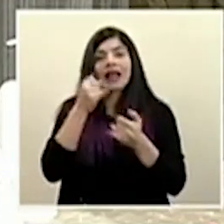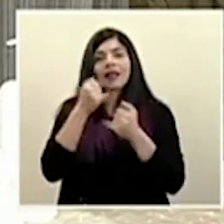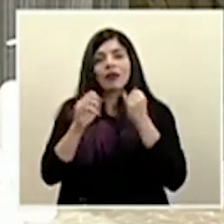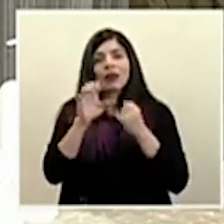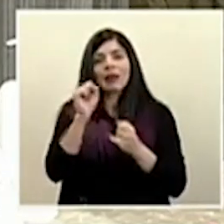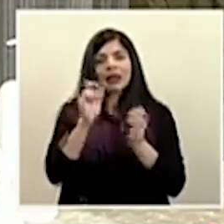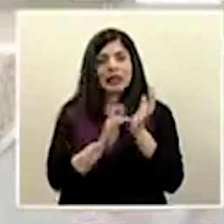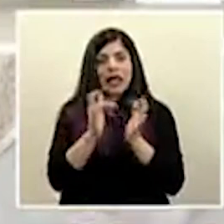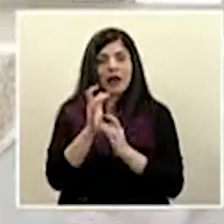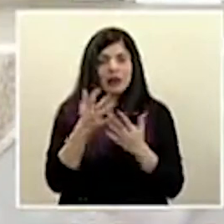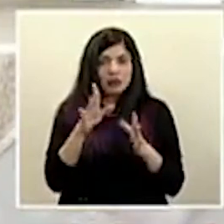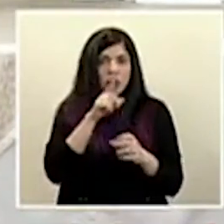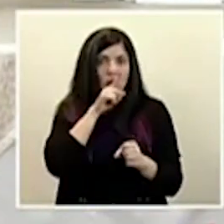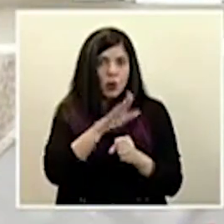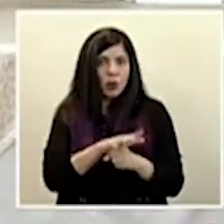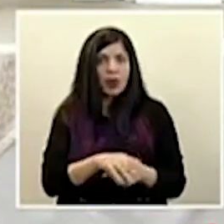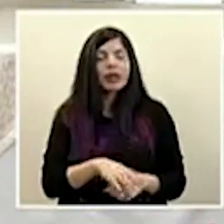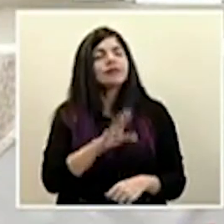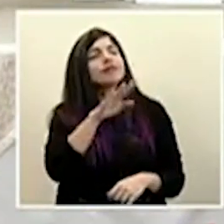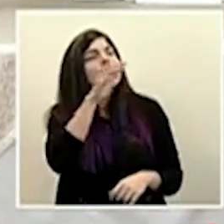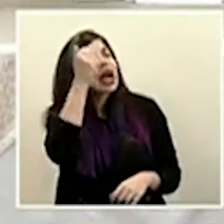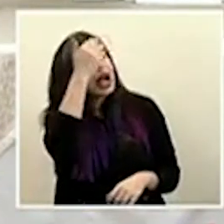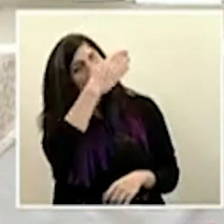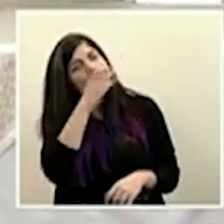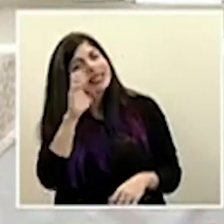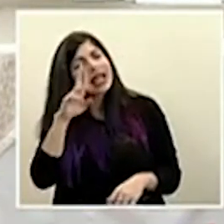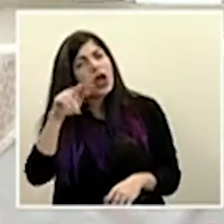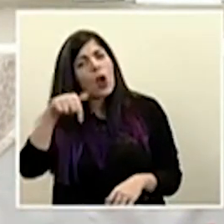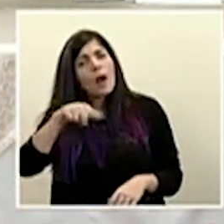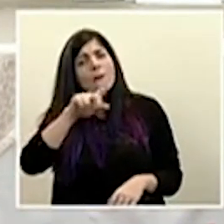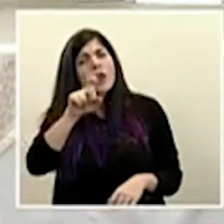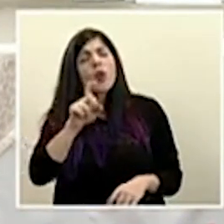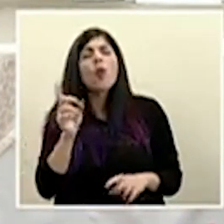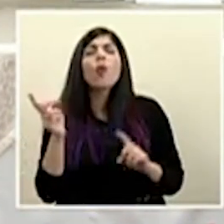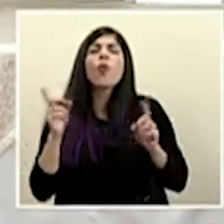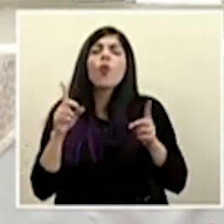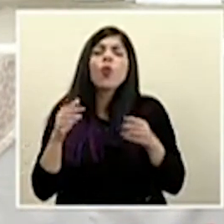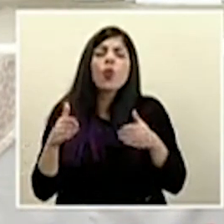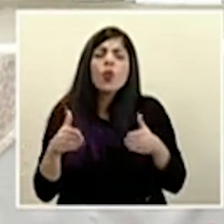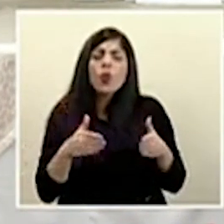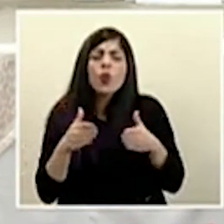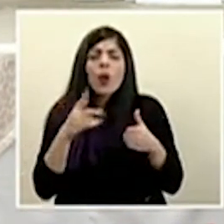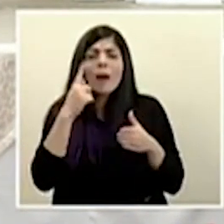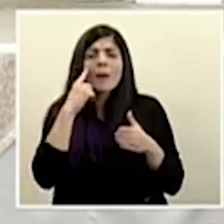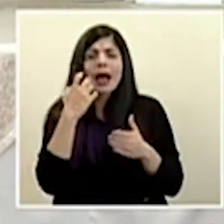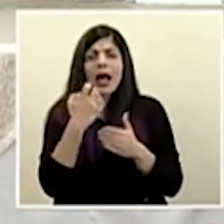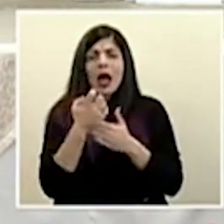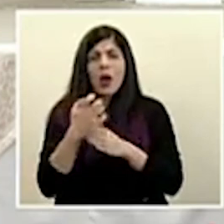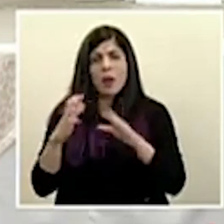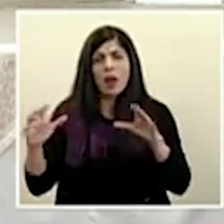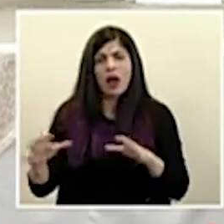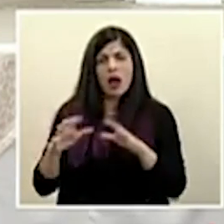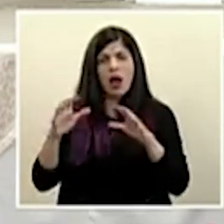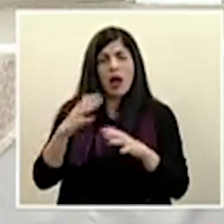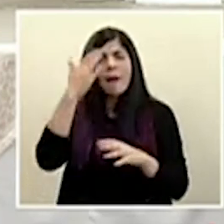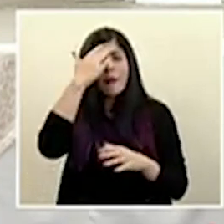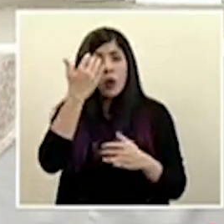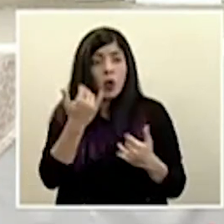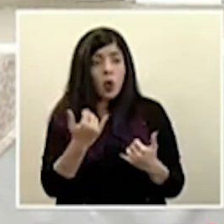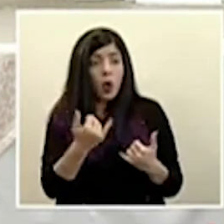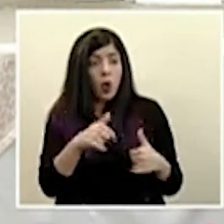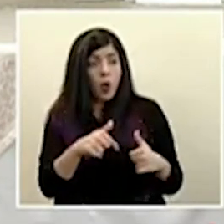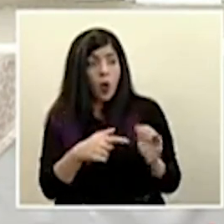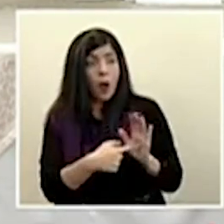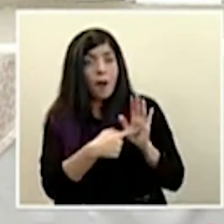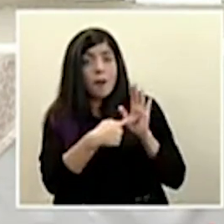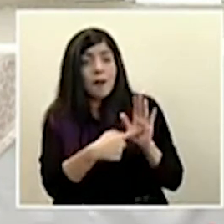abril. Don Carlos, CR hoy nos consulta, ¿cuál es la ruta para reactivar la economía? ¿Por qué lo que se ha presentado hasta ahora